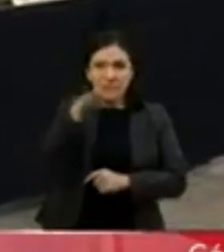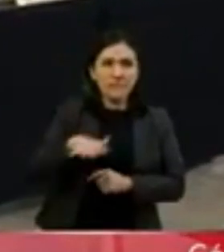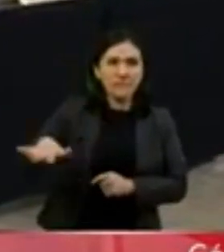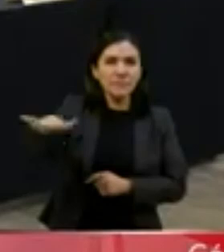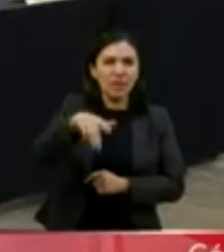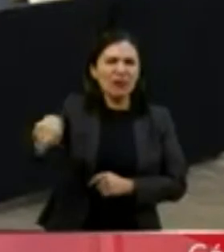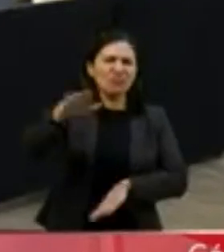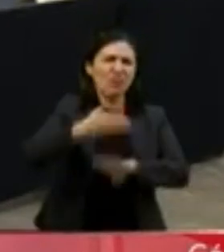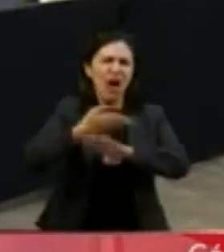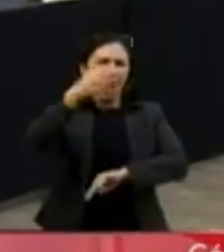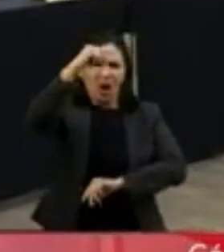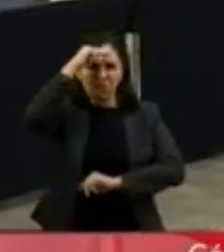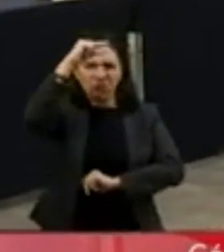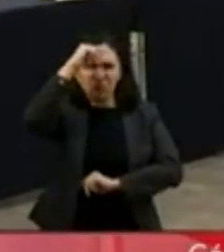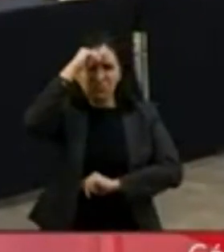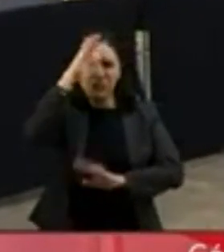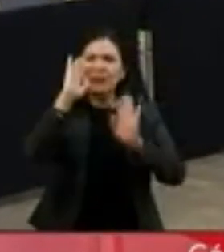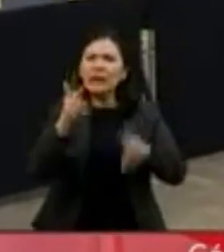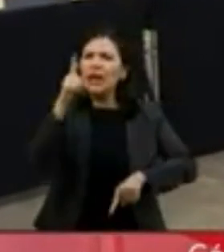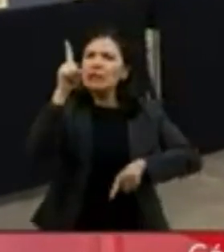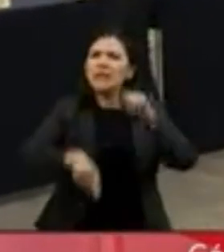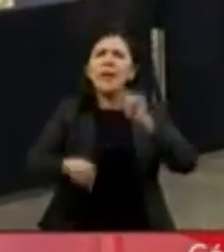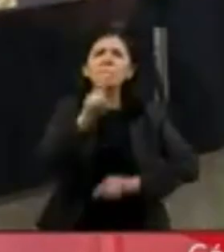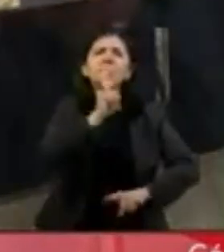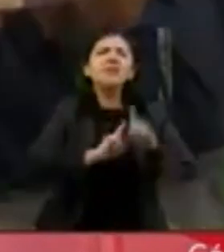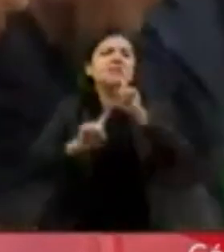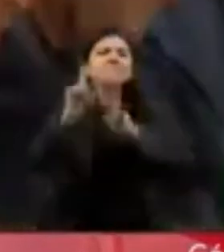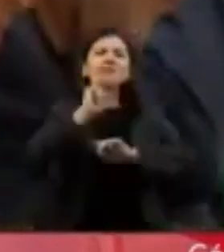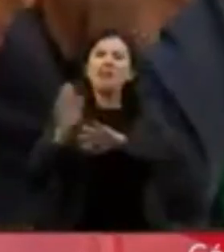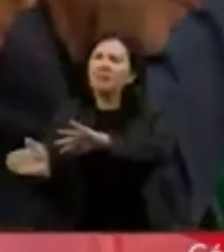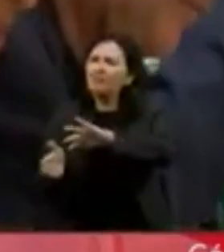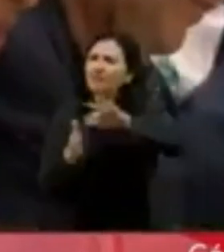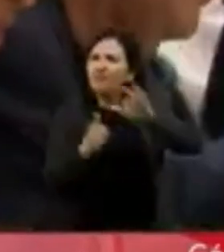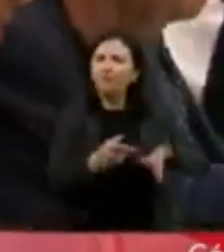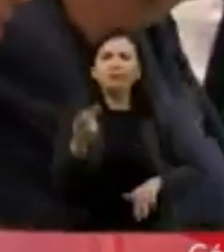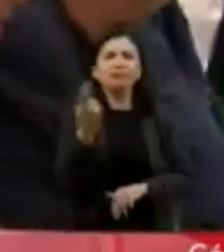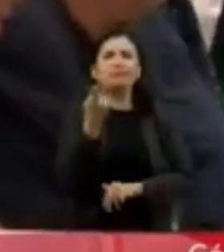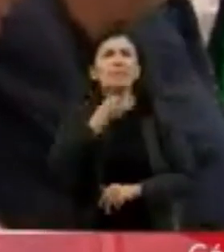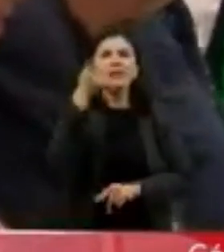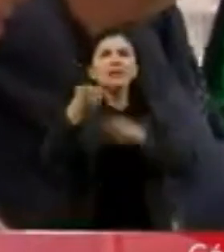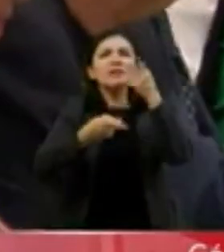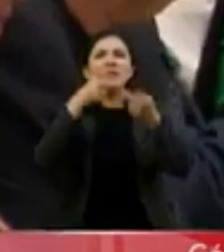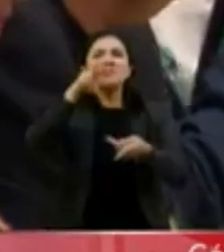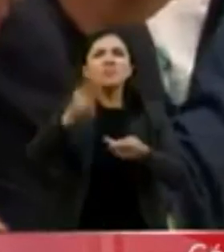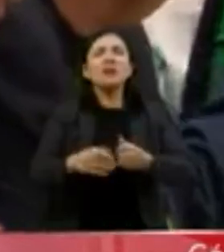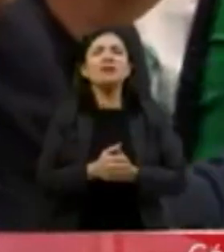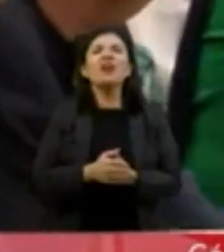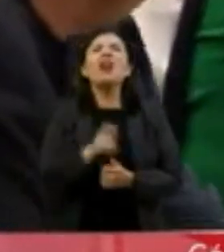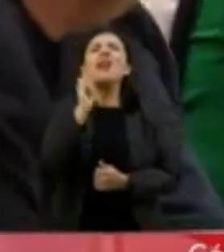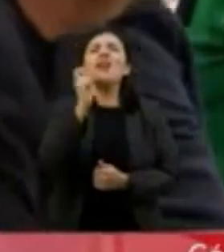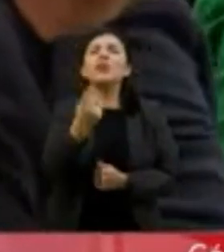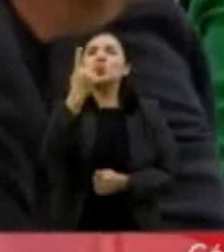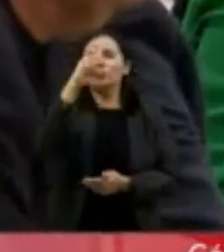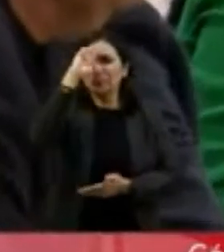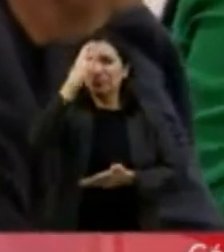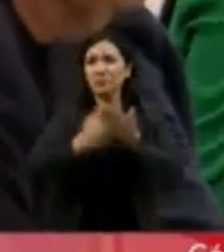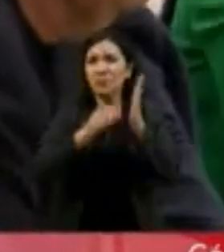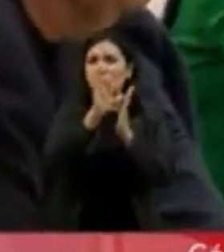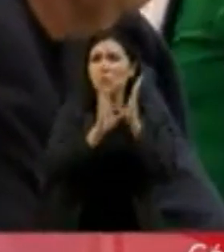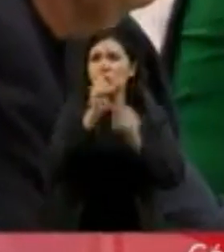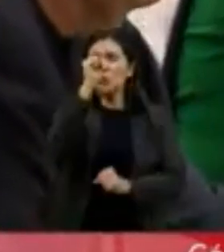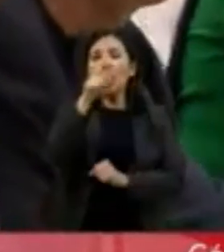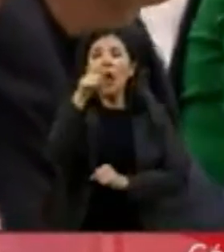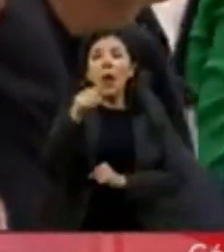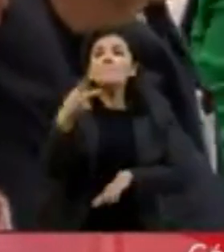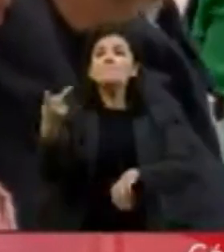México que es sabio y hay que dejar de las mentiras ya a un lado y hay que decir claramente Cuál fue la acción de inconstitucionalidad